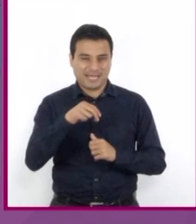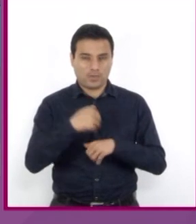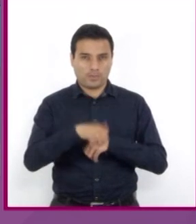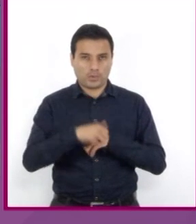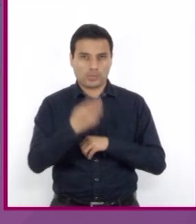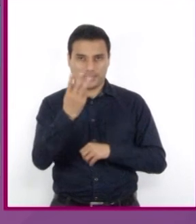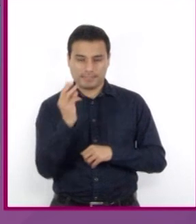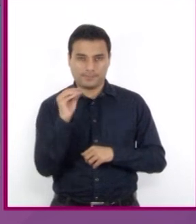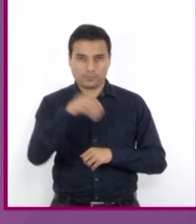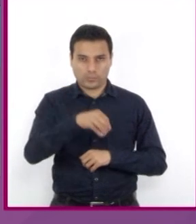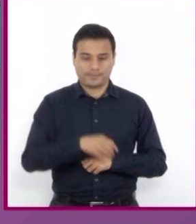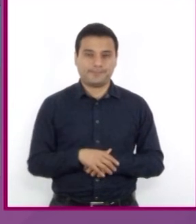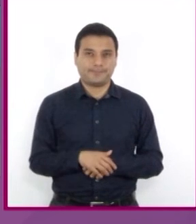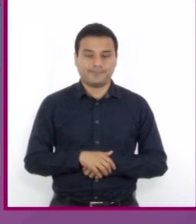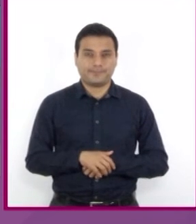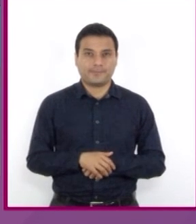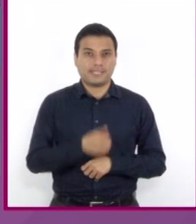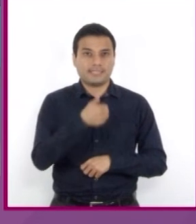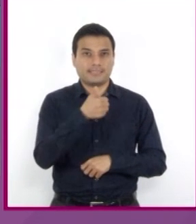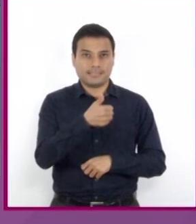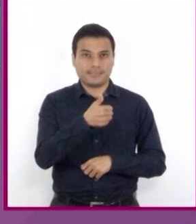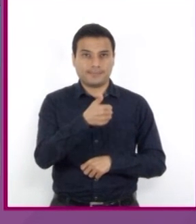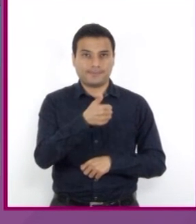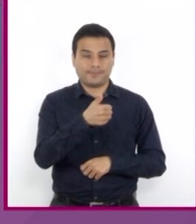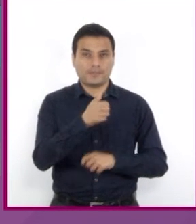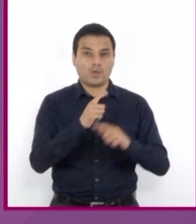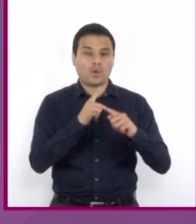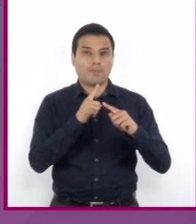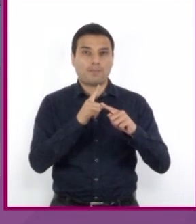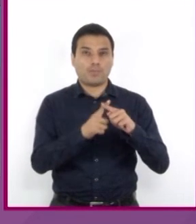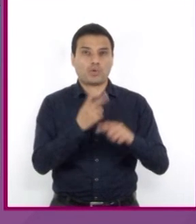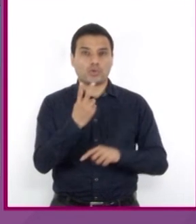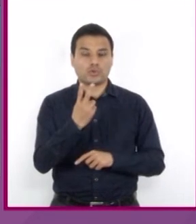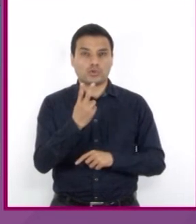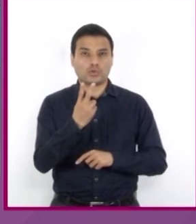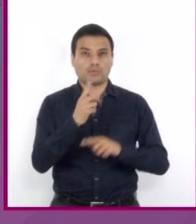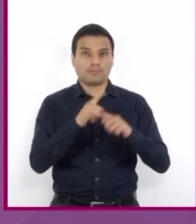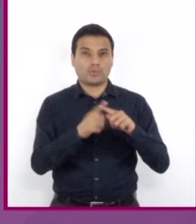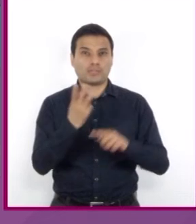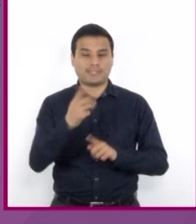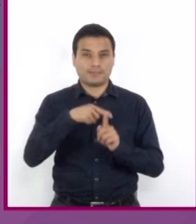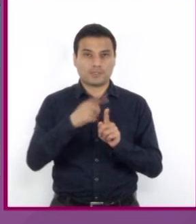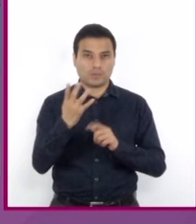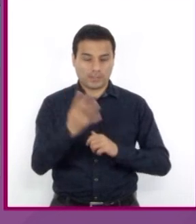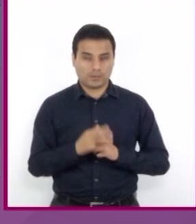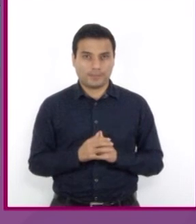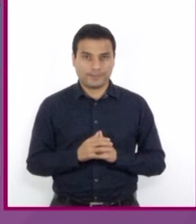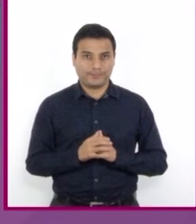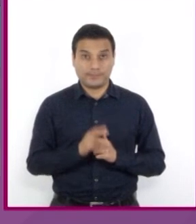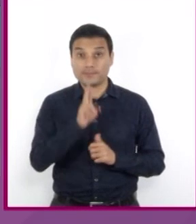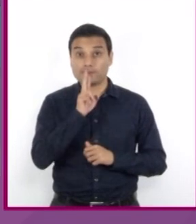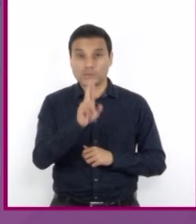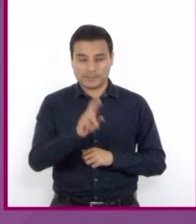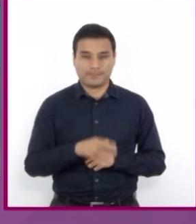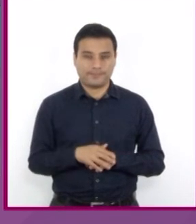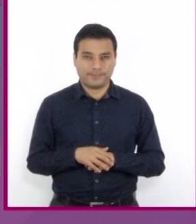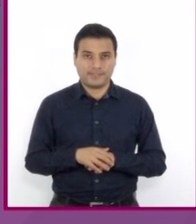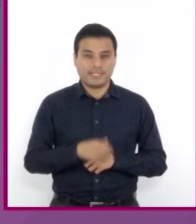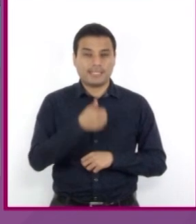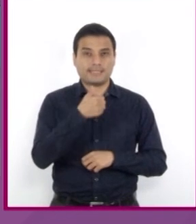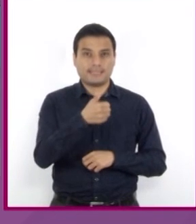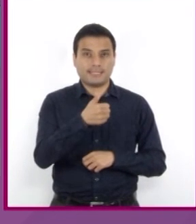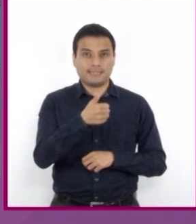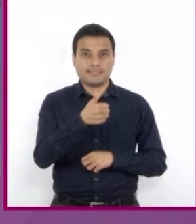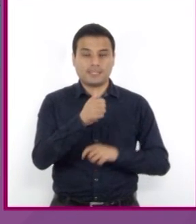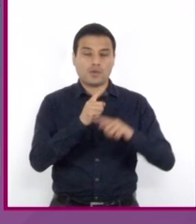es igual con 3, tenemos 6 que multiplica el binomio 2 por 3 más 4, queda 6 por la